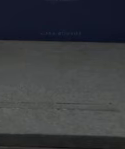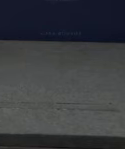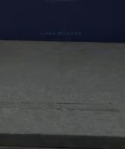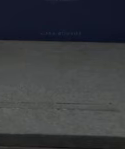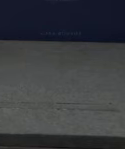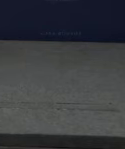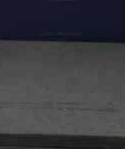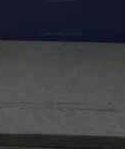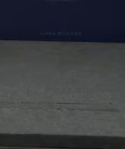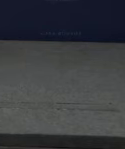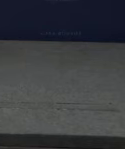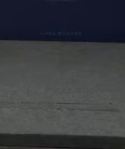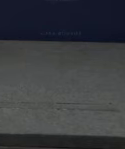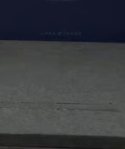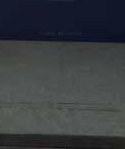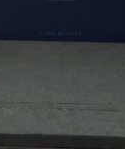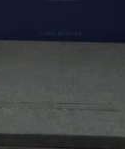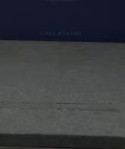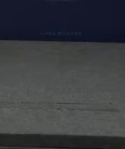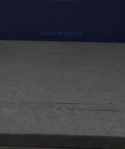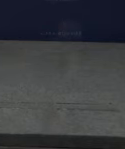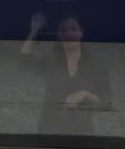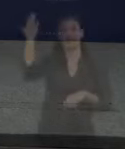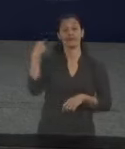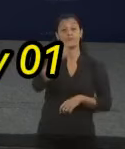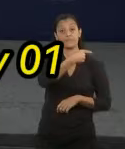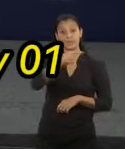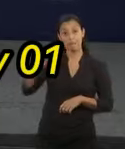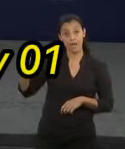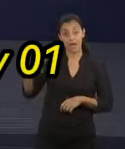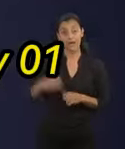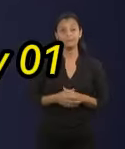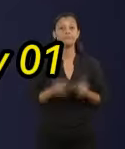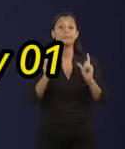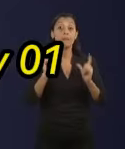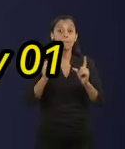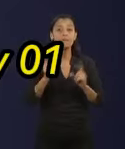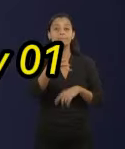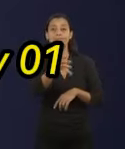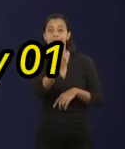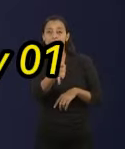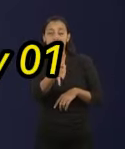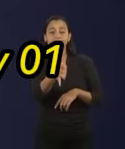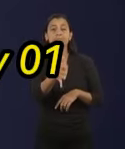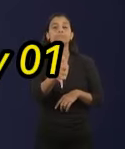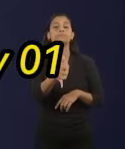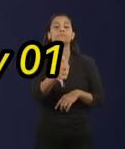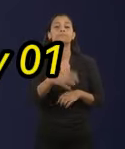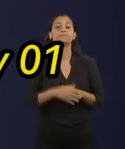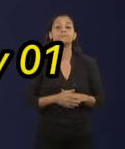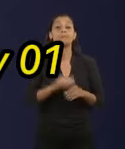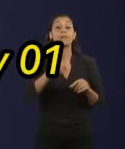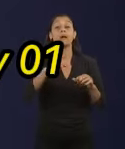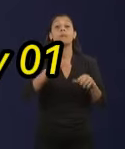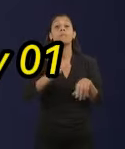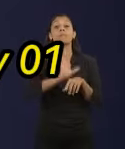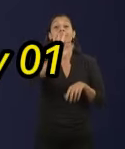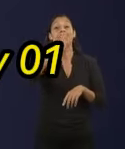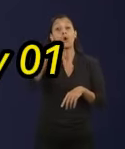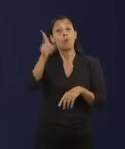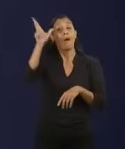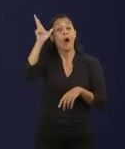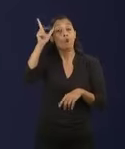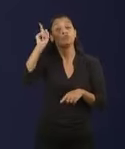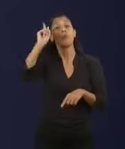eh estimaciones de la inflación núcleo de la semana anterior las mismas rondan entre el -0,8 por y el